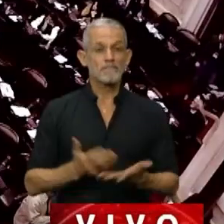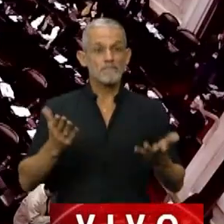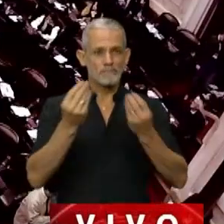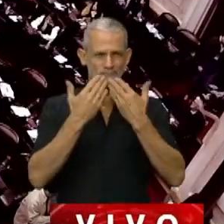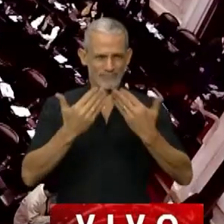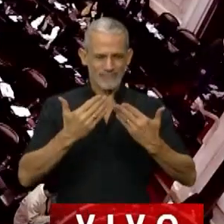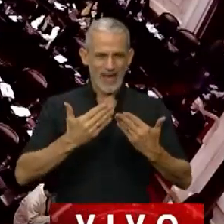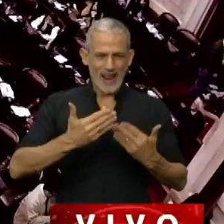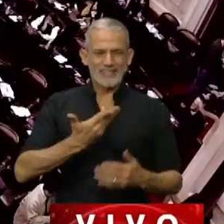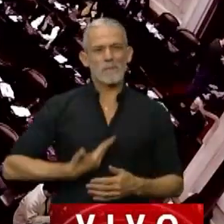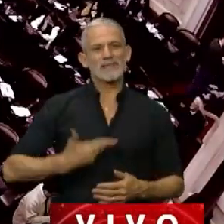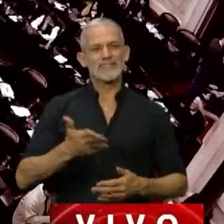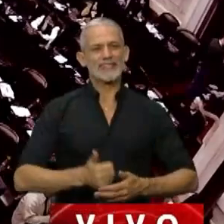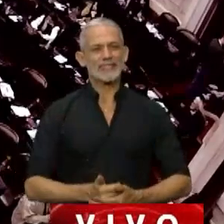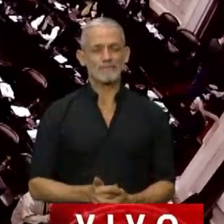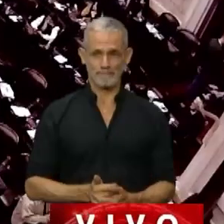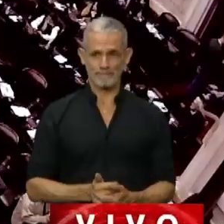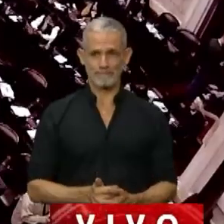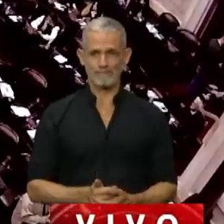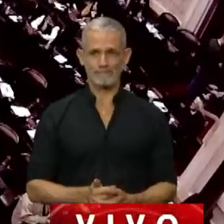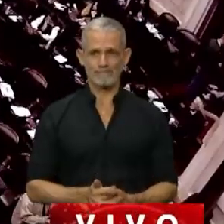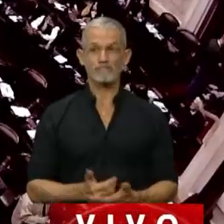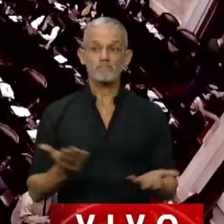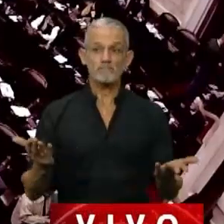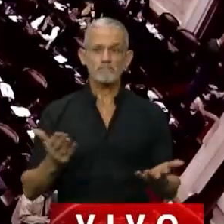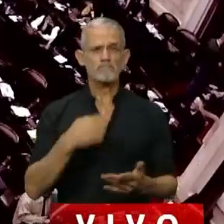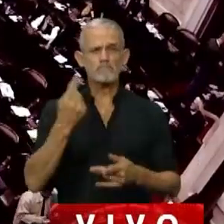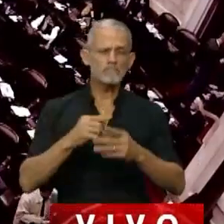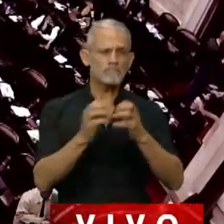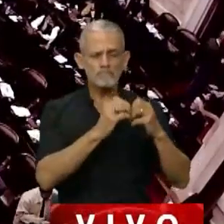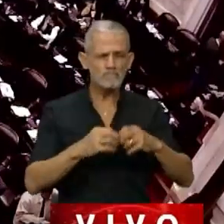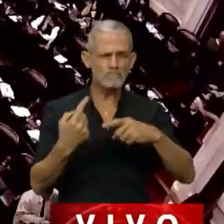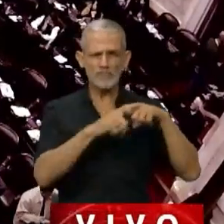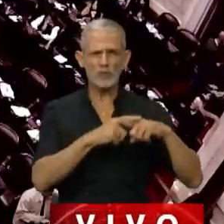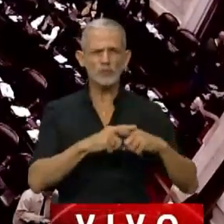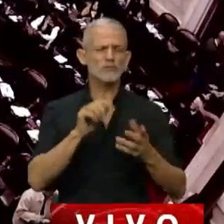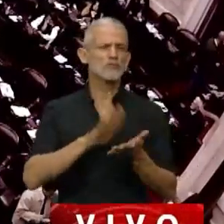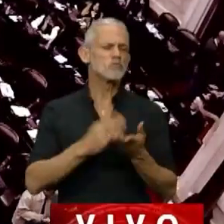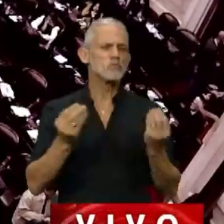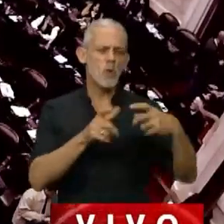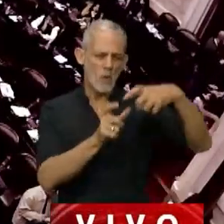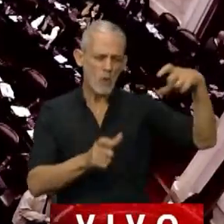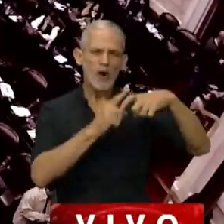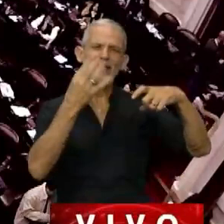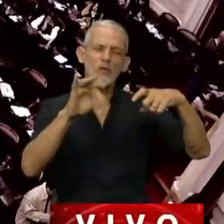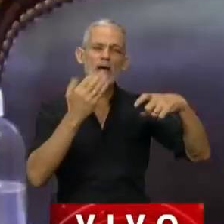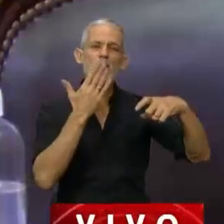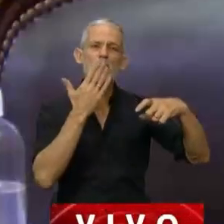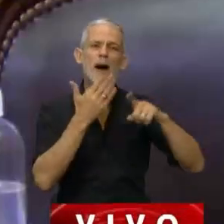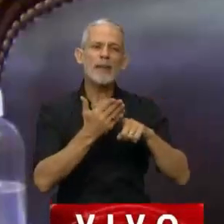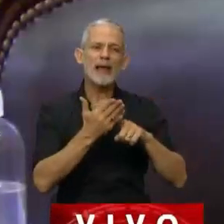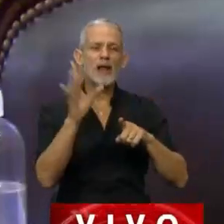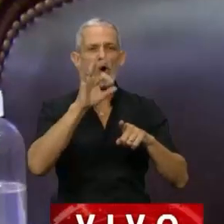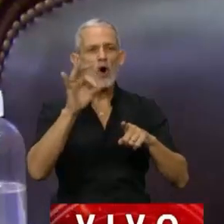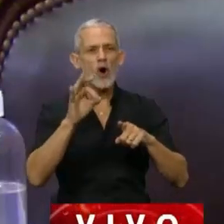Muchas gracias, señor presidente. Estamos discutiendo boleta única de papel